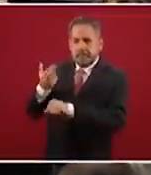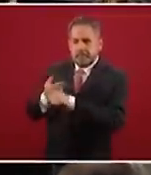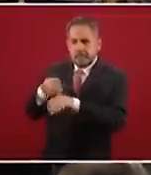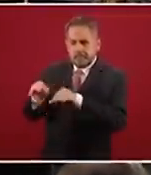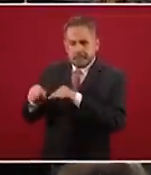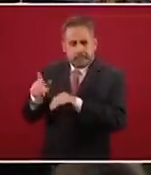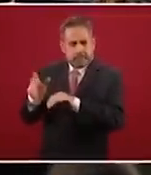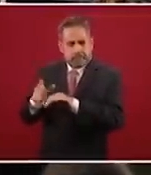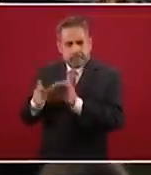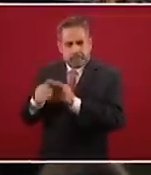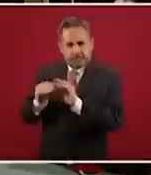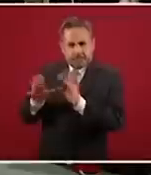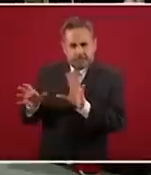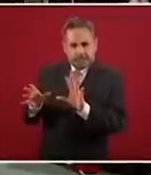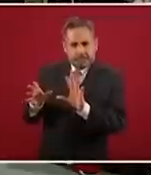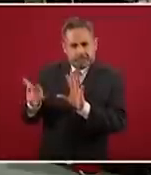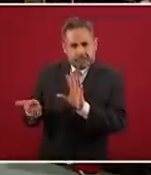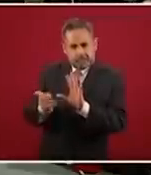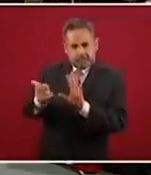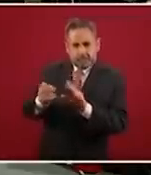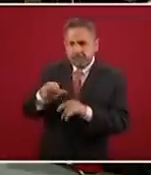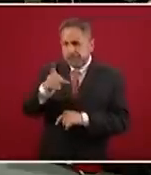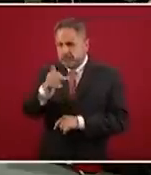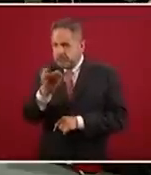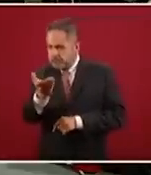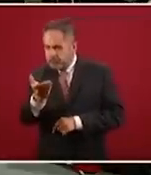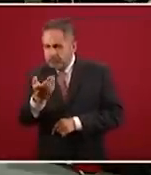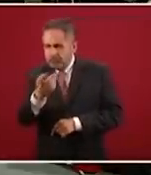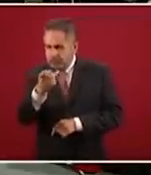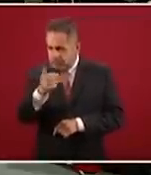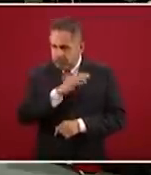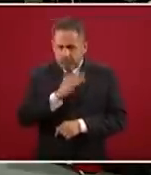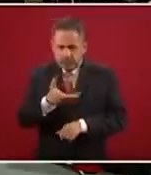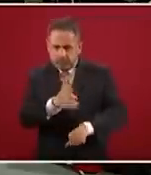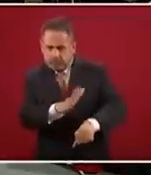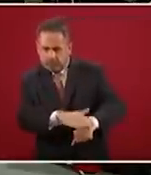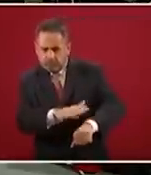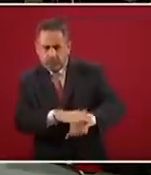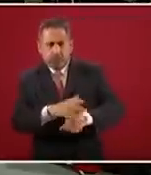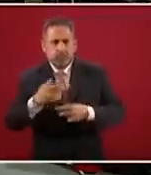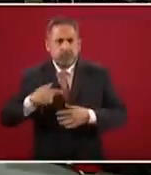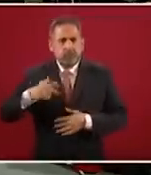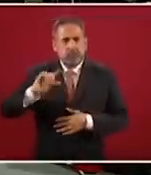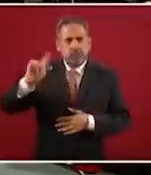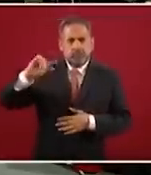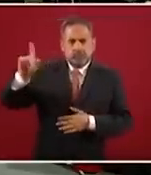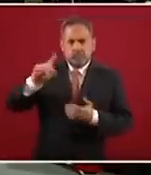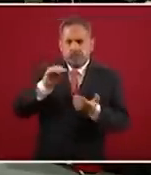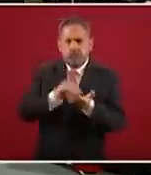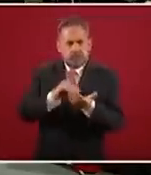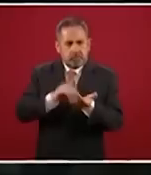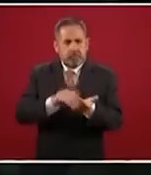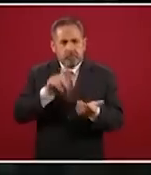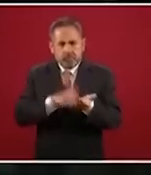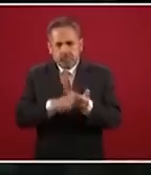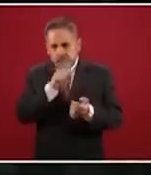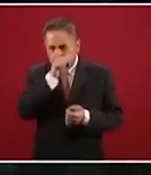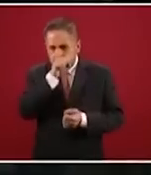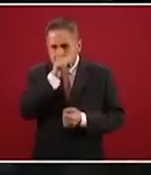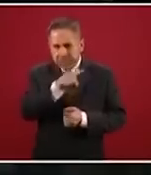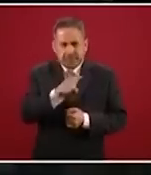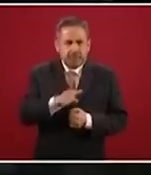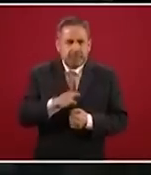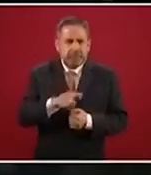la parte de la legislación laboral, pero usted haría un llamado a los servidores públicos que todavía insisten en meter las